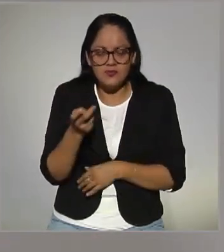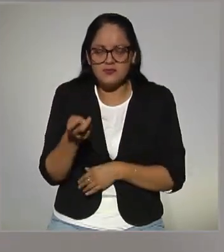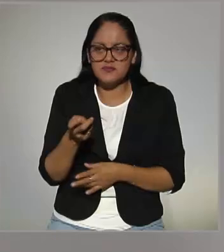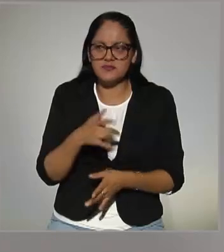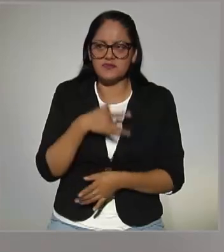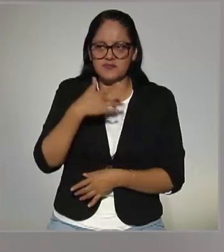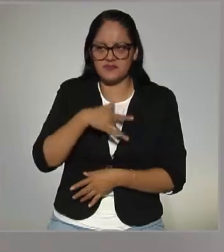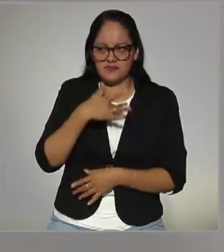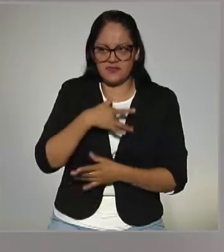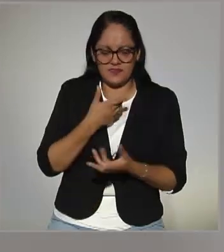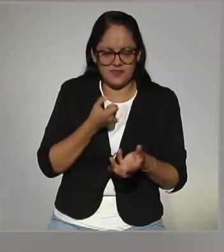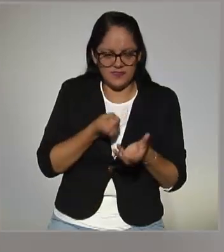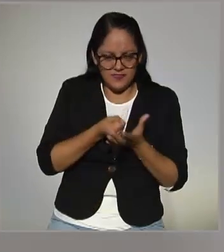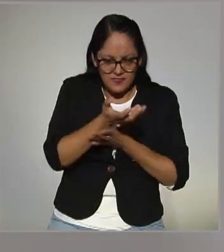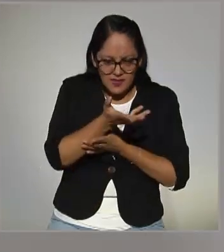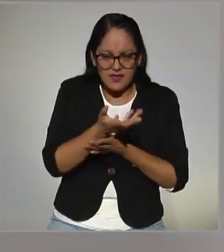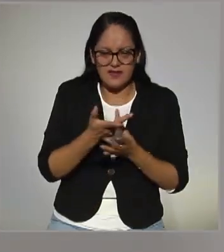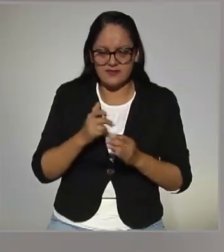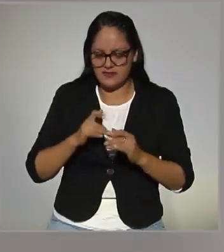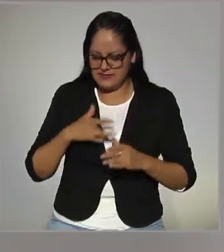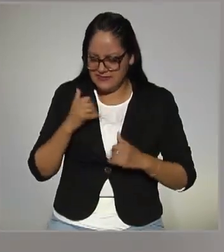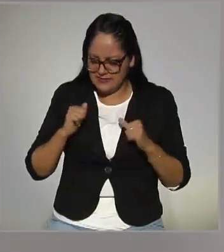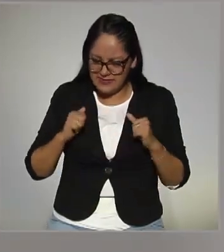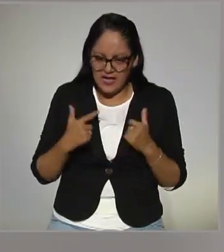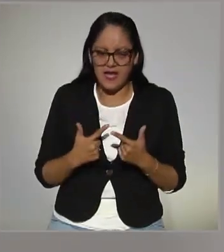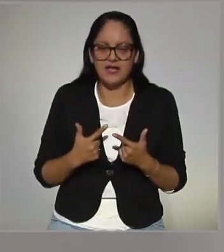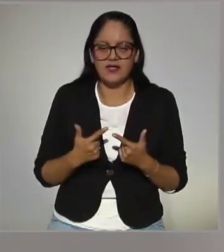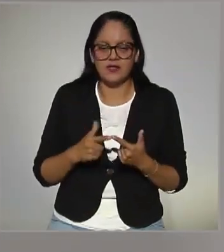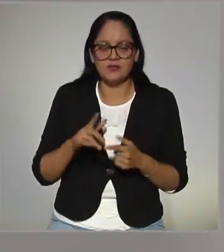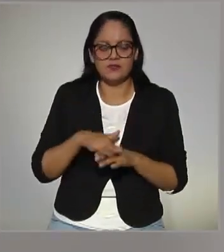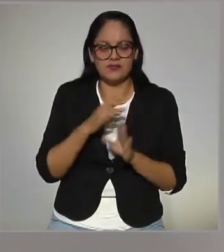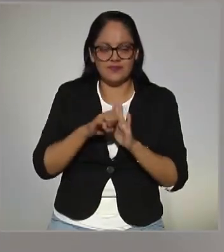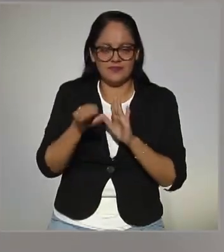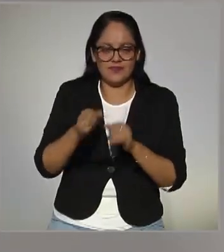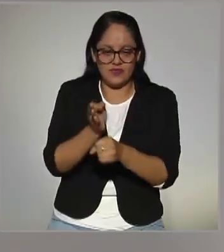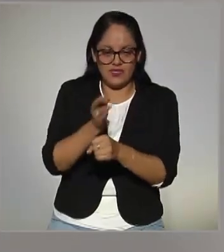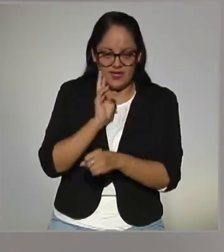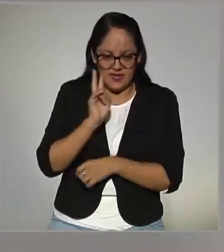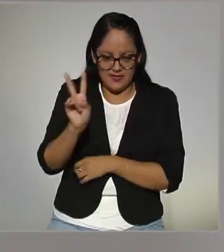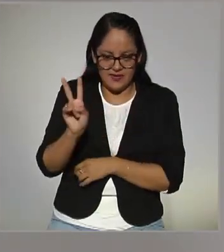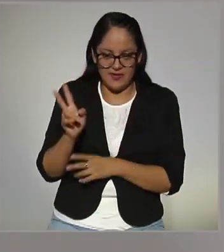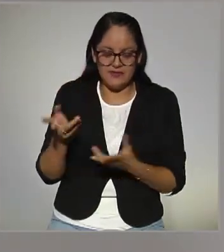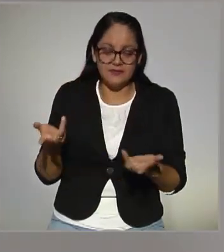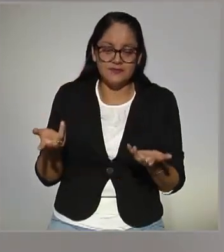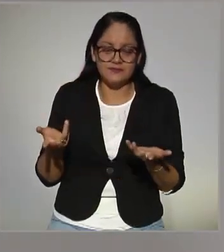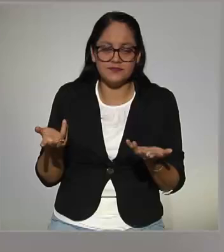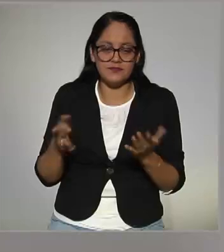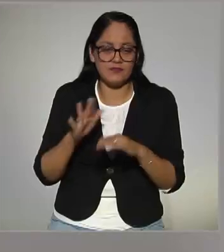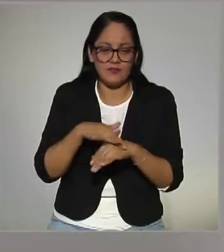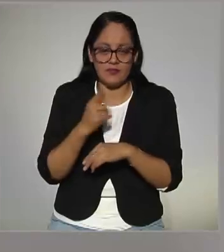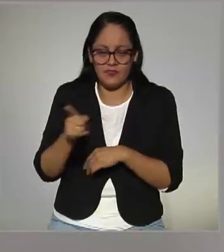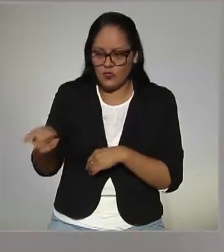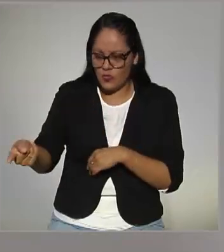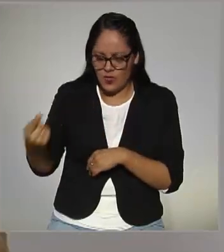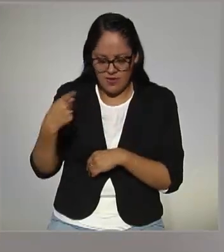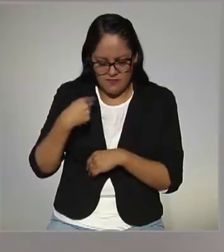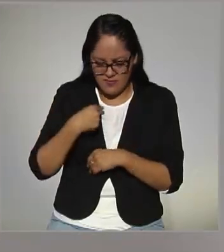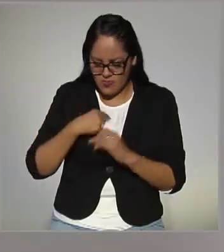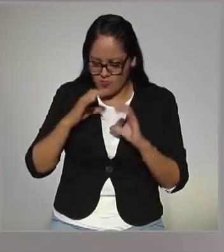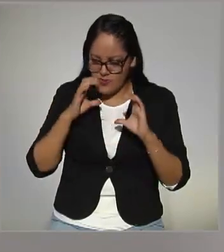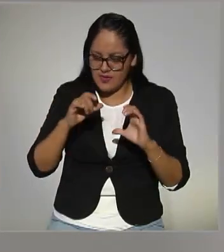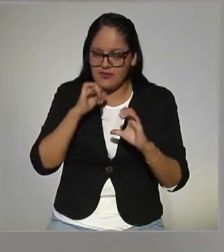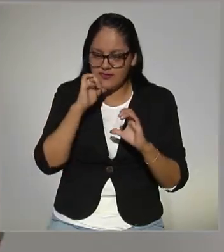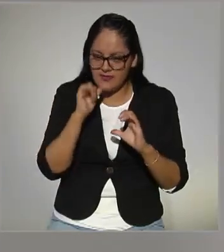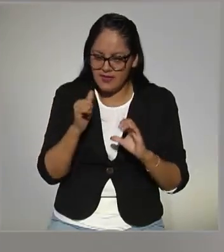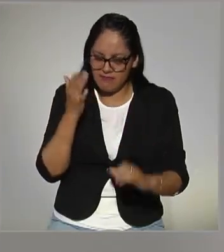este sentimiento, de este resentir algo que tiene que ver con, lo veíamos ahora, le decía, porque no me cuidaste, ¿no? Exacto. Es una